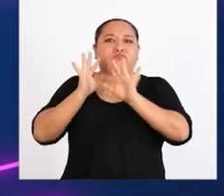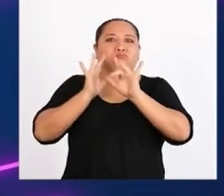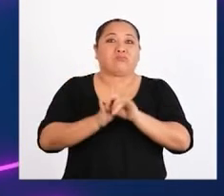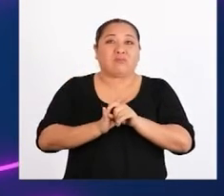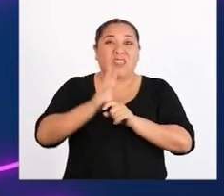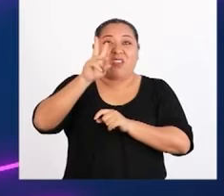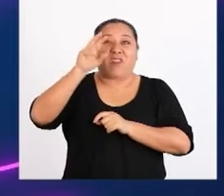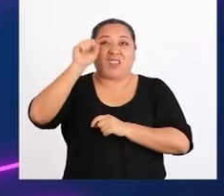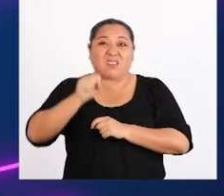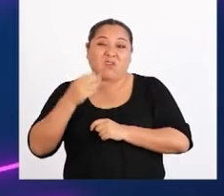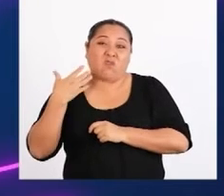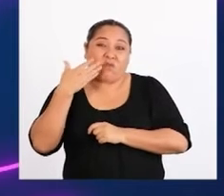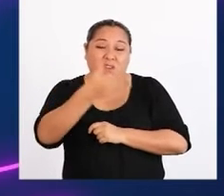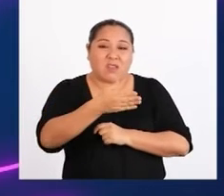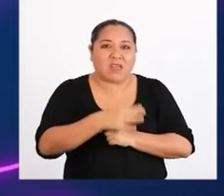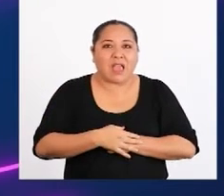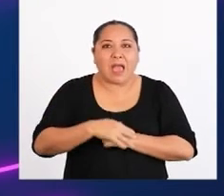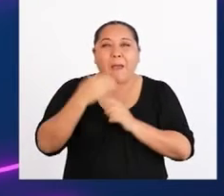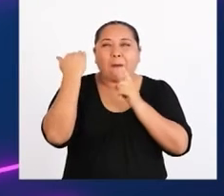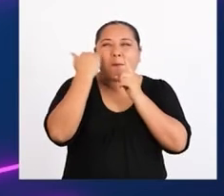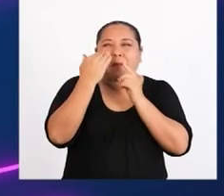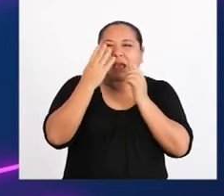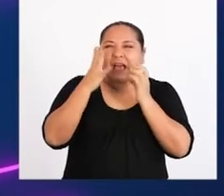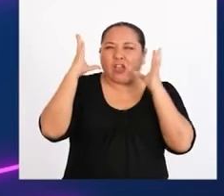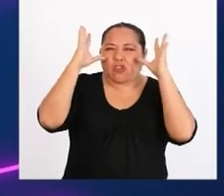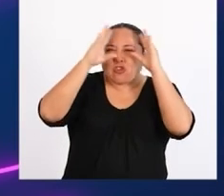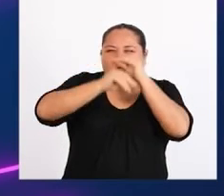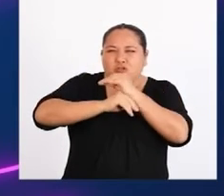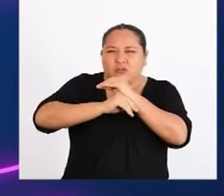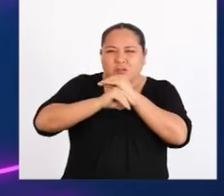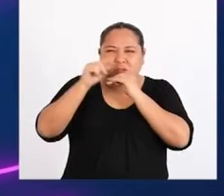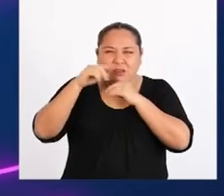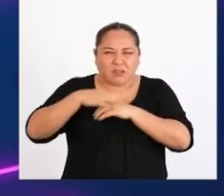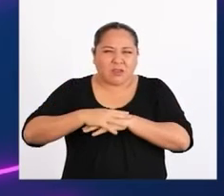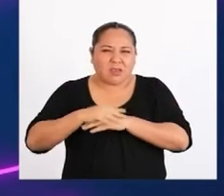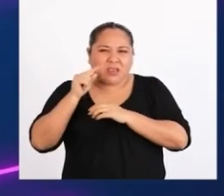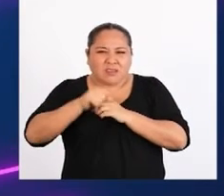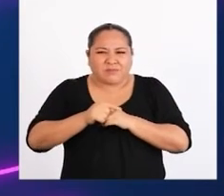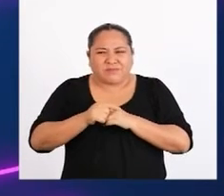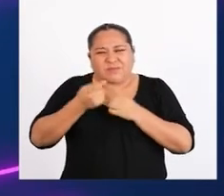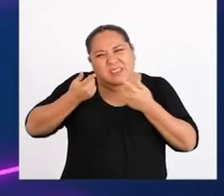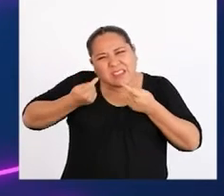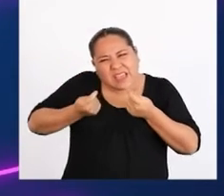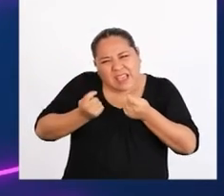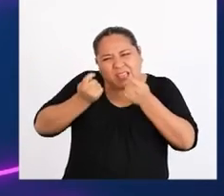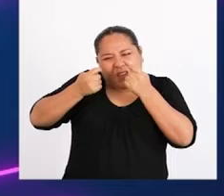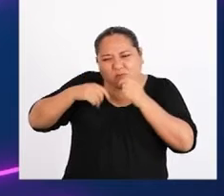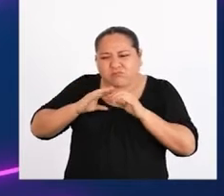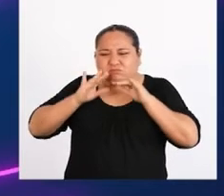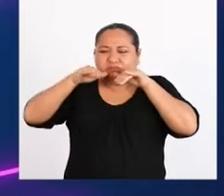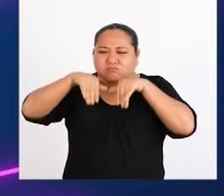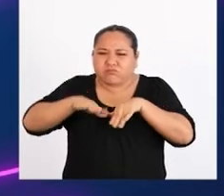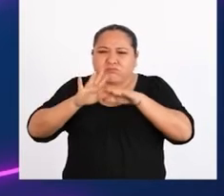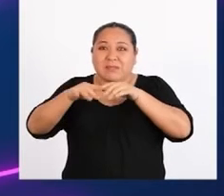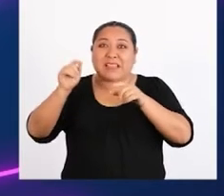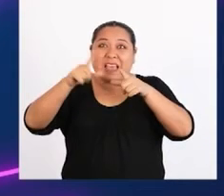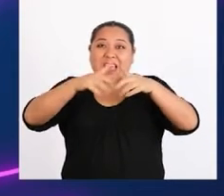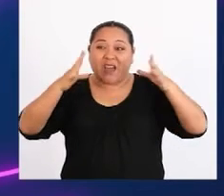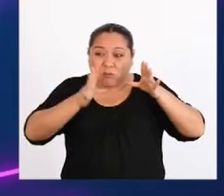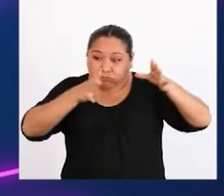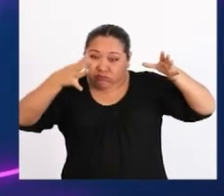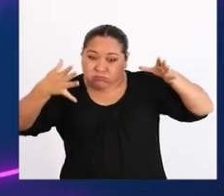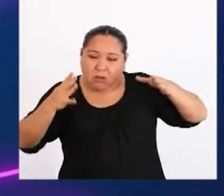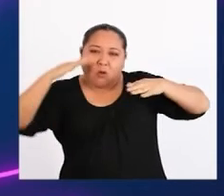de Villa El Salvador, y a medianoche luchaban con los pozos donde espuman las olas. La gran